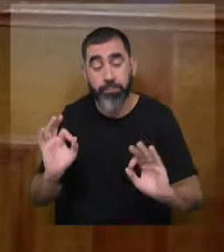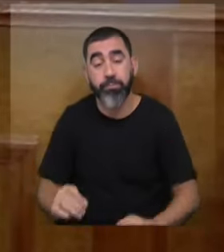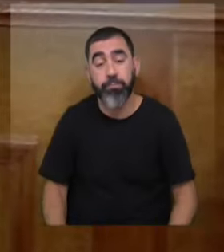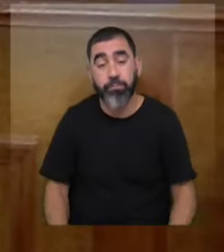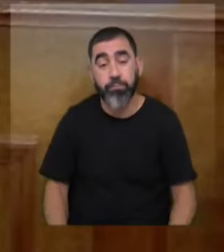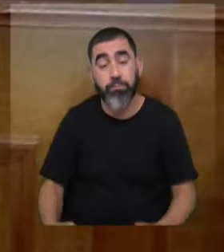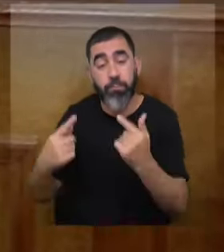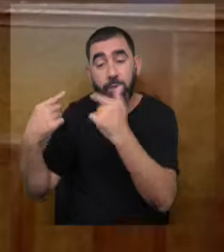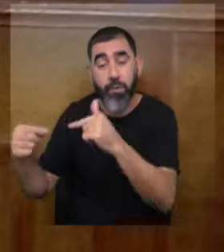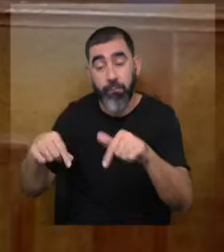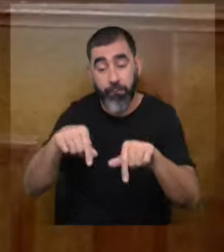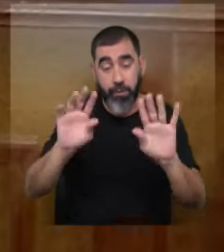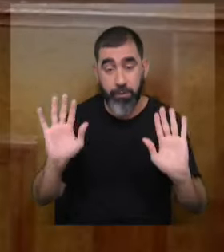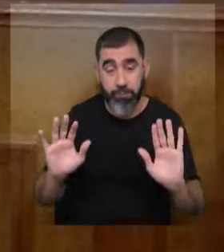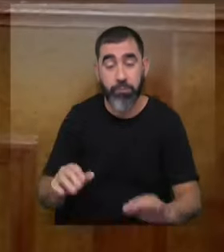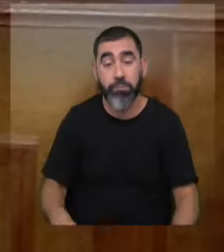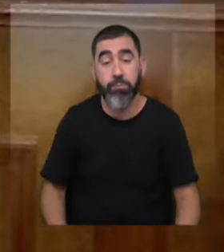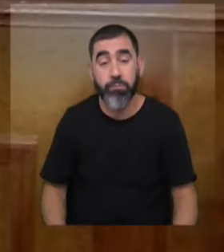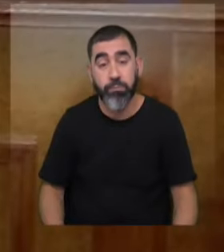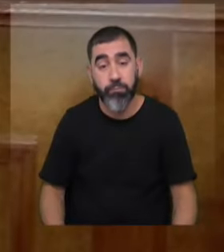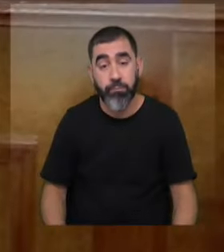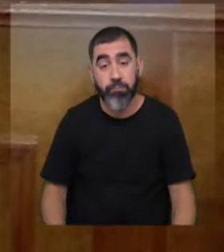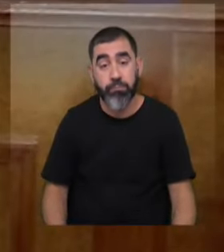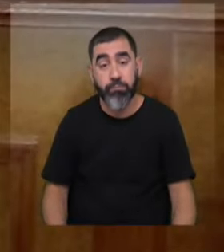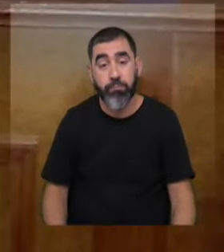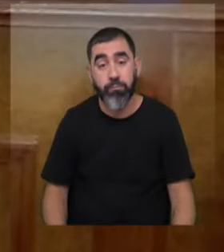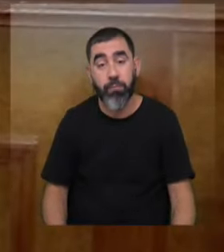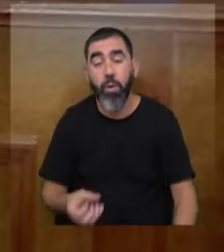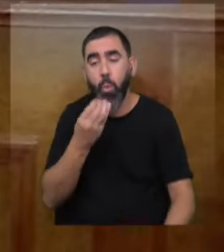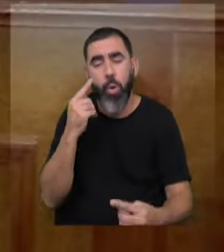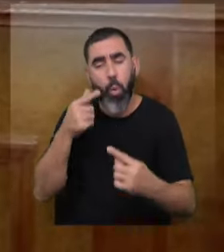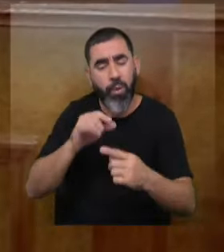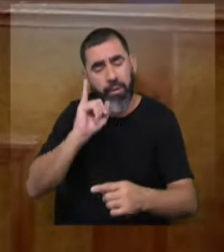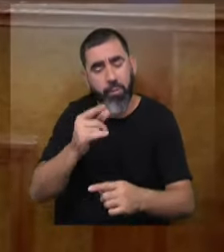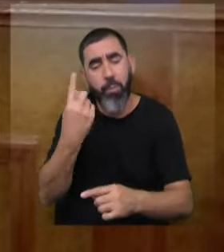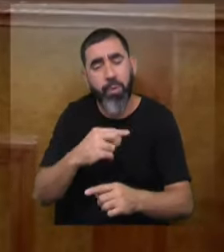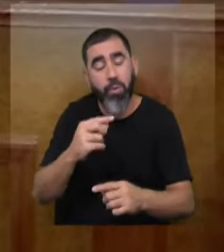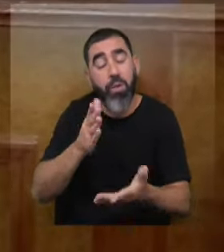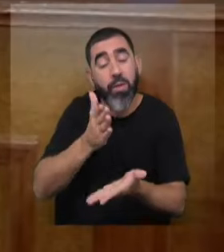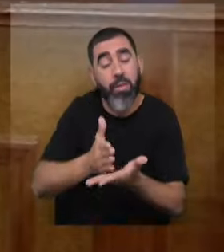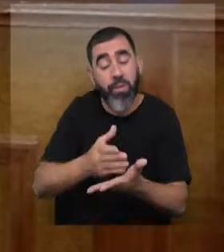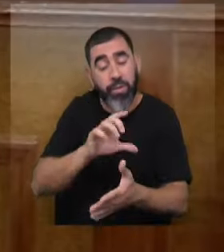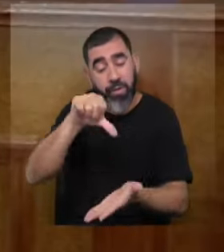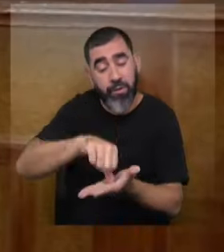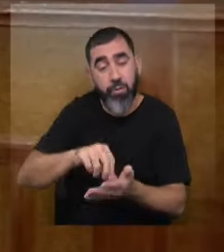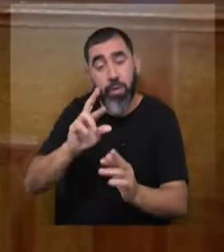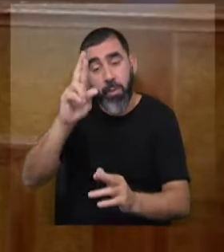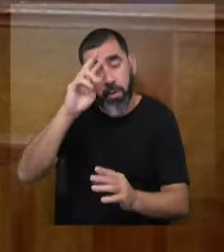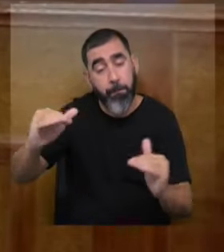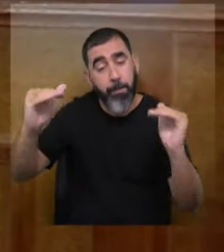estableciendo diferenciaciones. Con buena intención, nadie lo duda, pero en un Estado de Derecho el principio de igualdad hay que